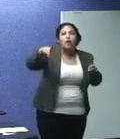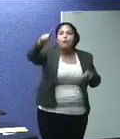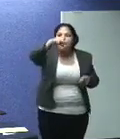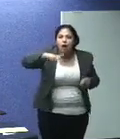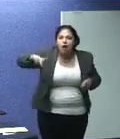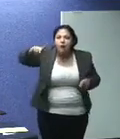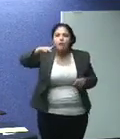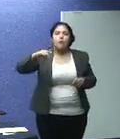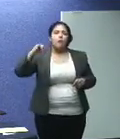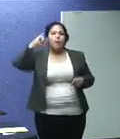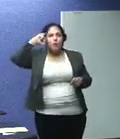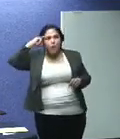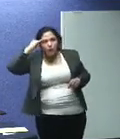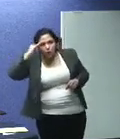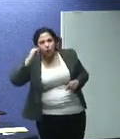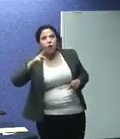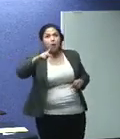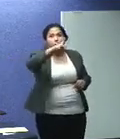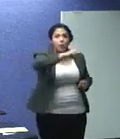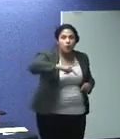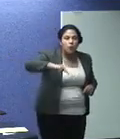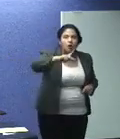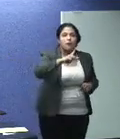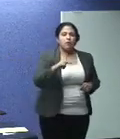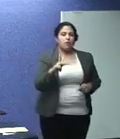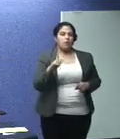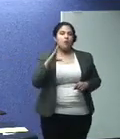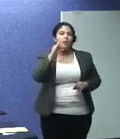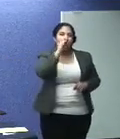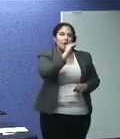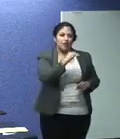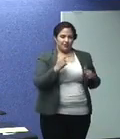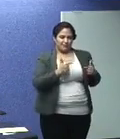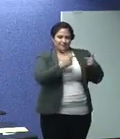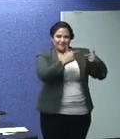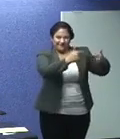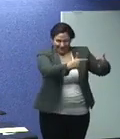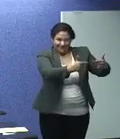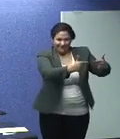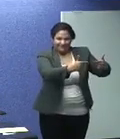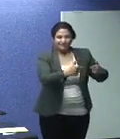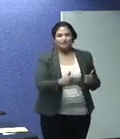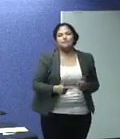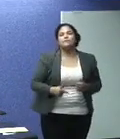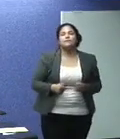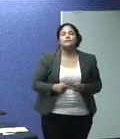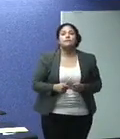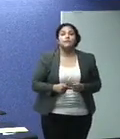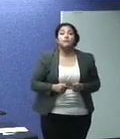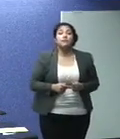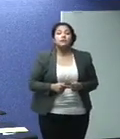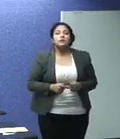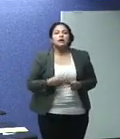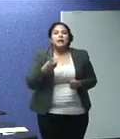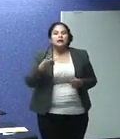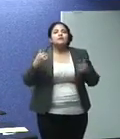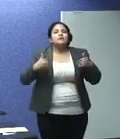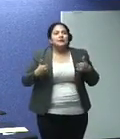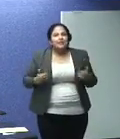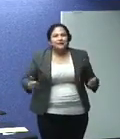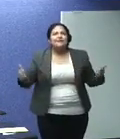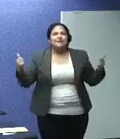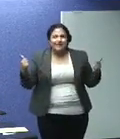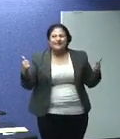comunidades indígenas, pueblos y comunidades afrodescendientes. También nos permite tomar conciencia de una diversidad